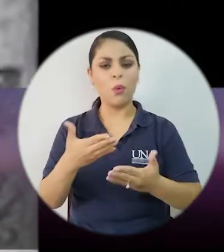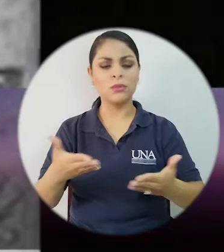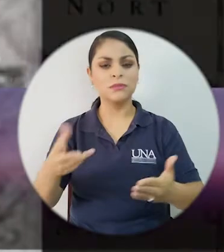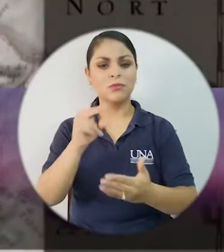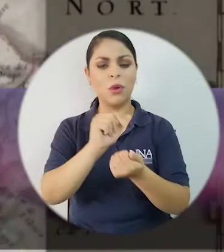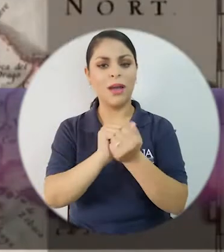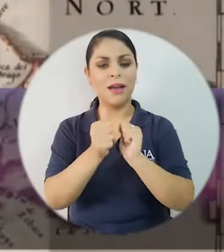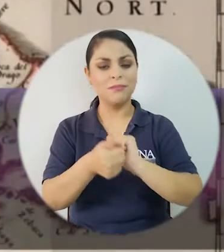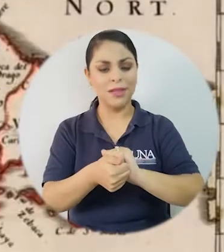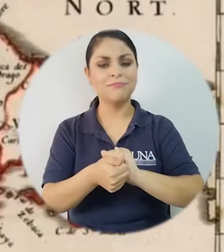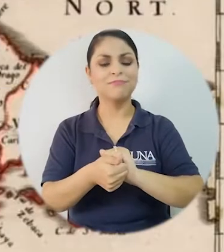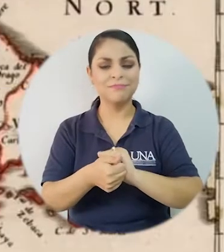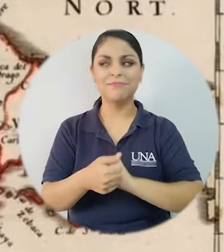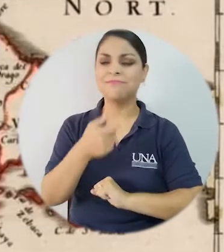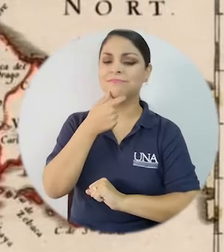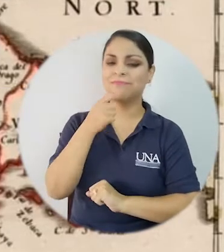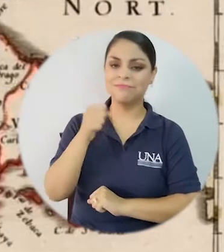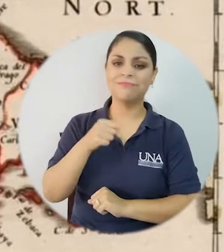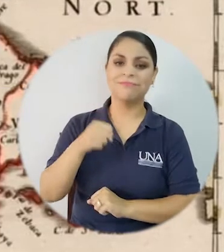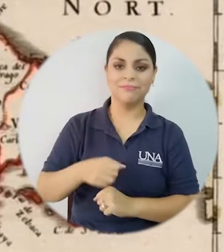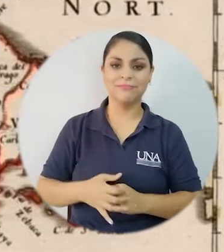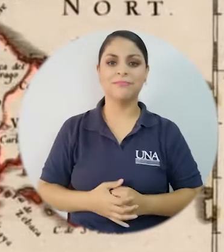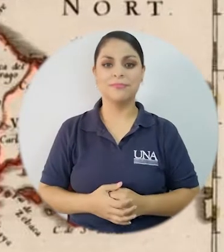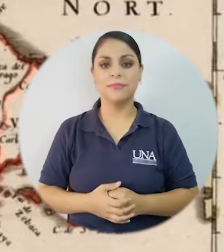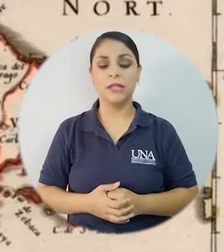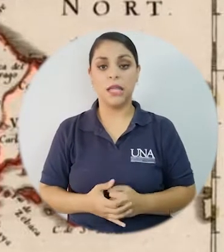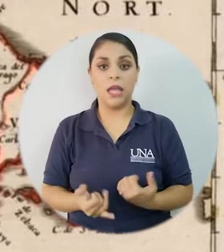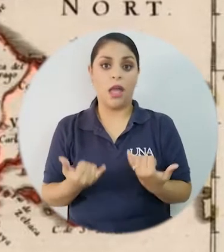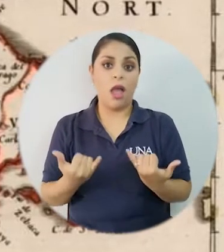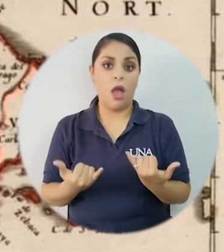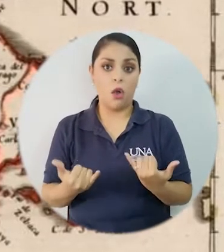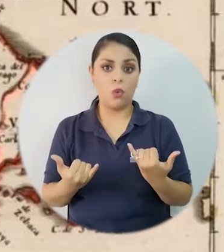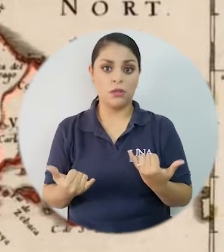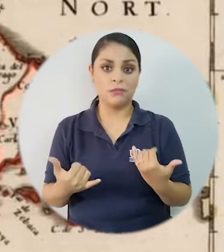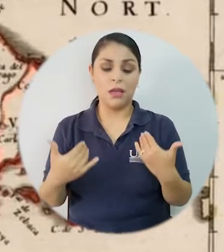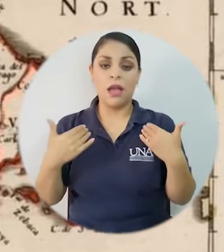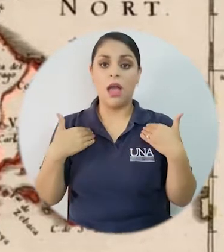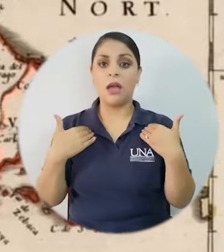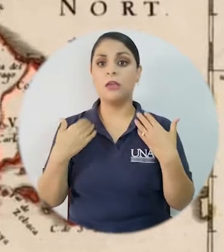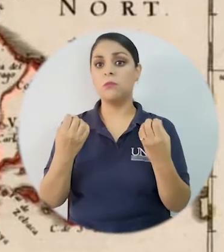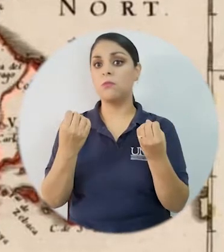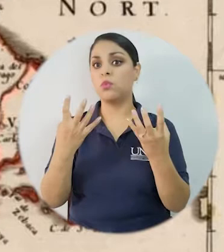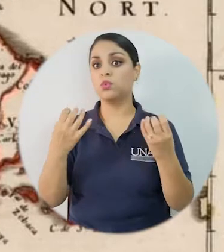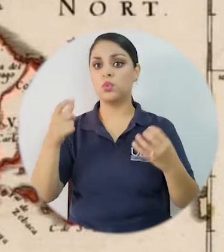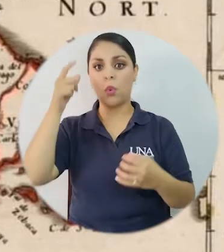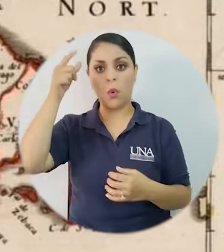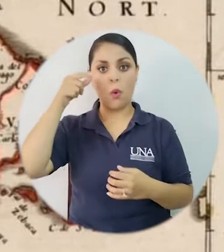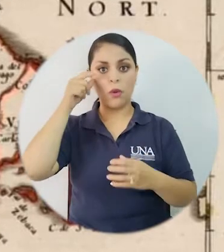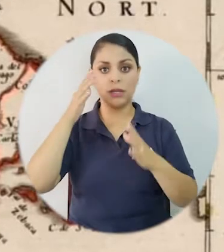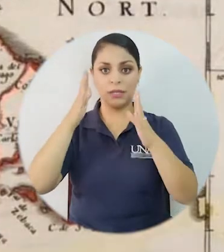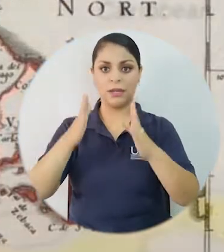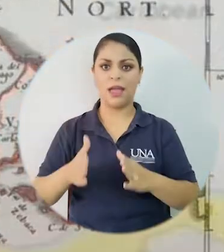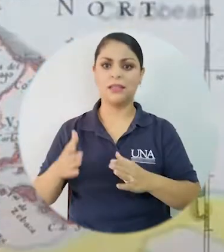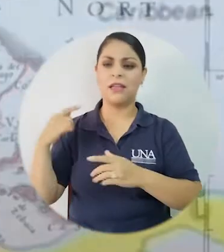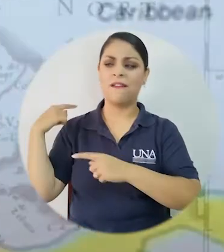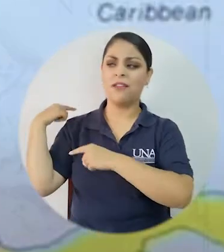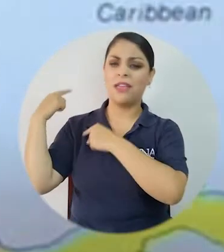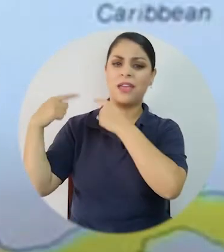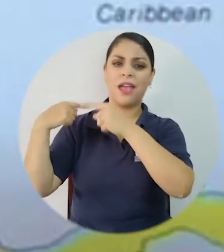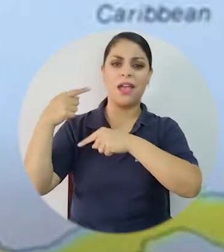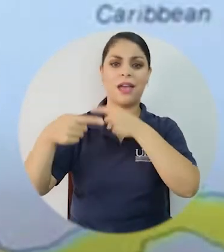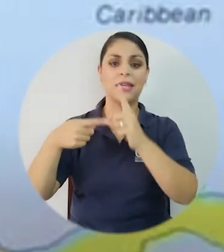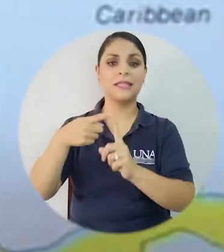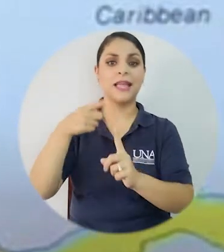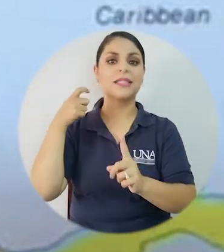cambiaron, sí. Y hasta el presente, por ejemplo, concretamente, hay muchas gobernantes que vienen desde la